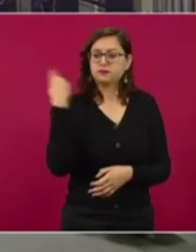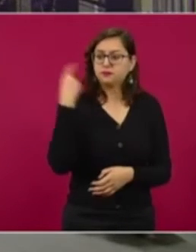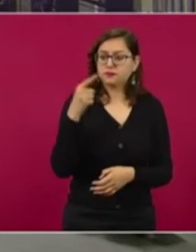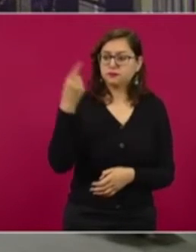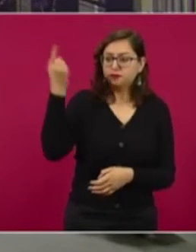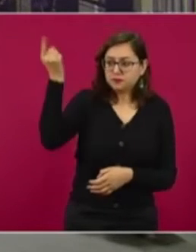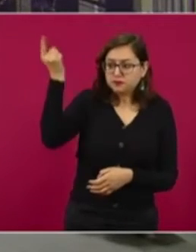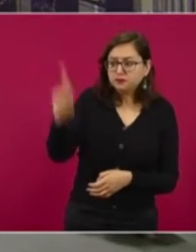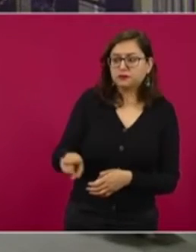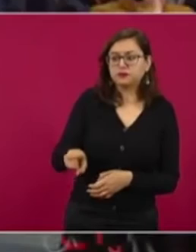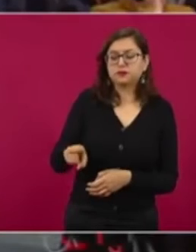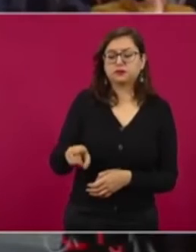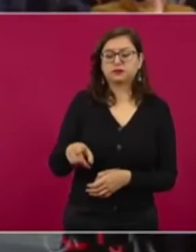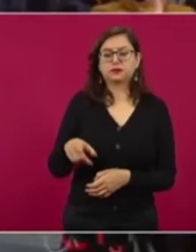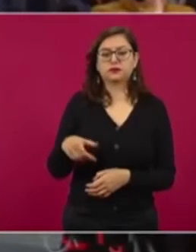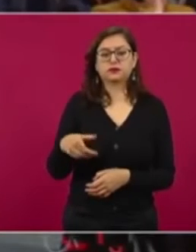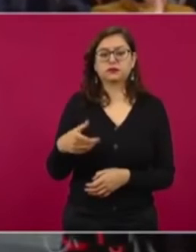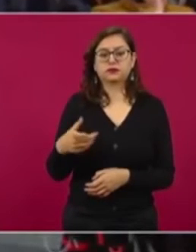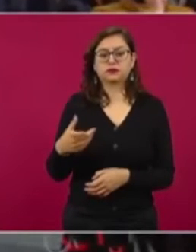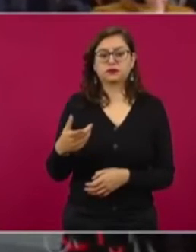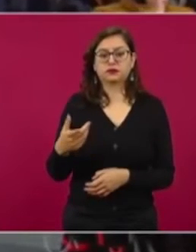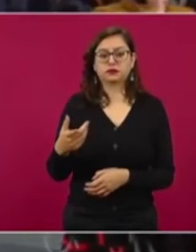judicial de que no expidiera